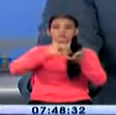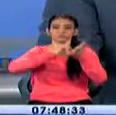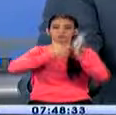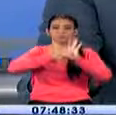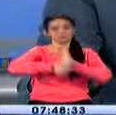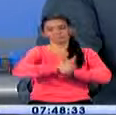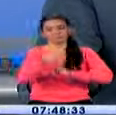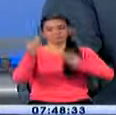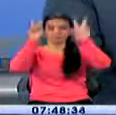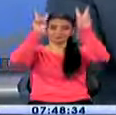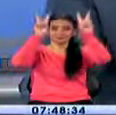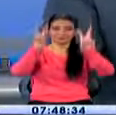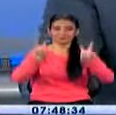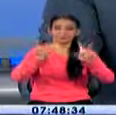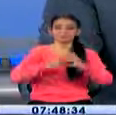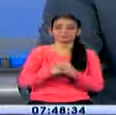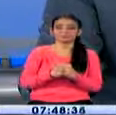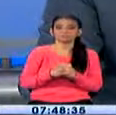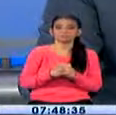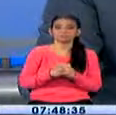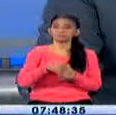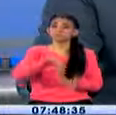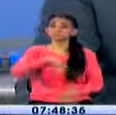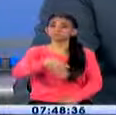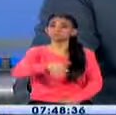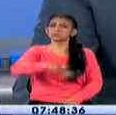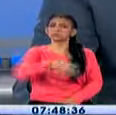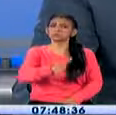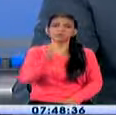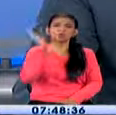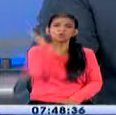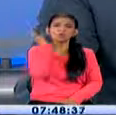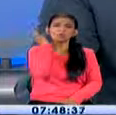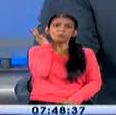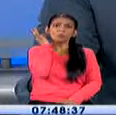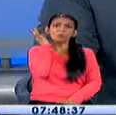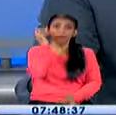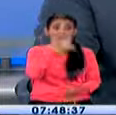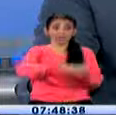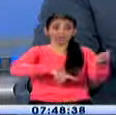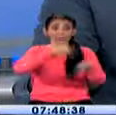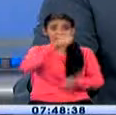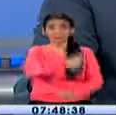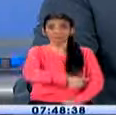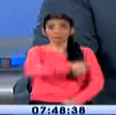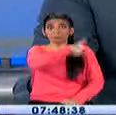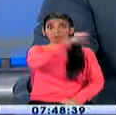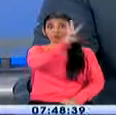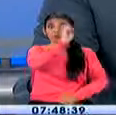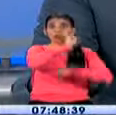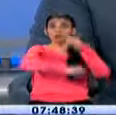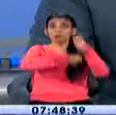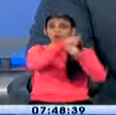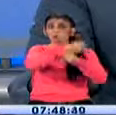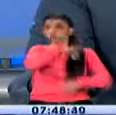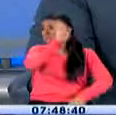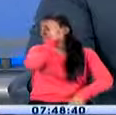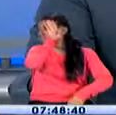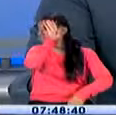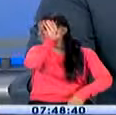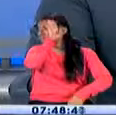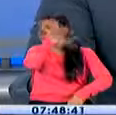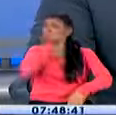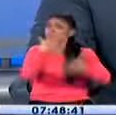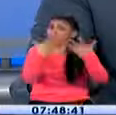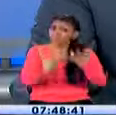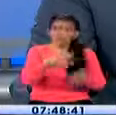7:48. En otro tema, aproximadamente desde hace 40 años, no sabe nada de su hermana mayor. Hoy quiere encontrarla para darle un